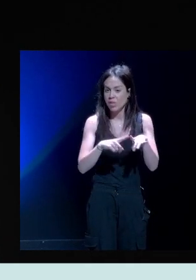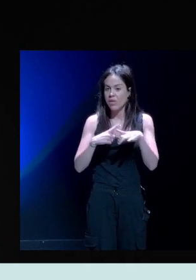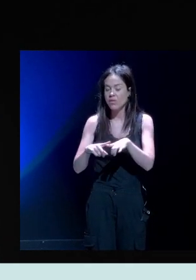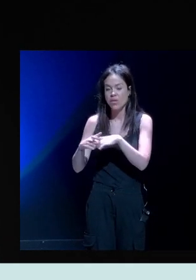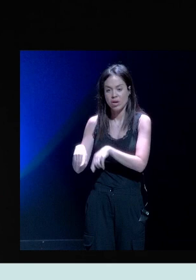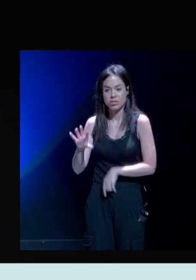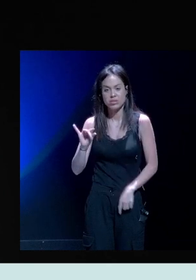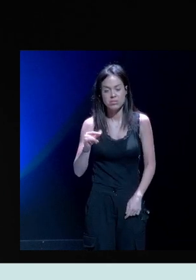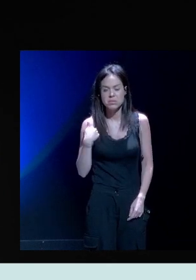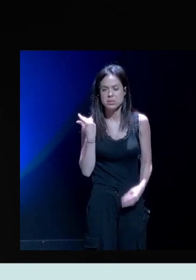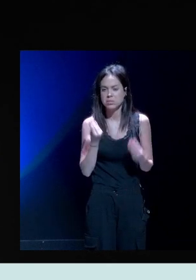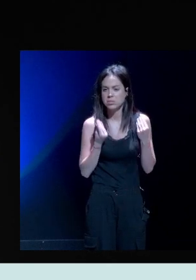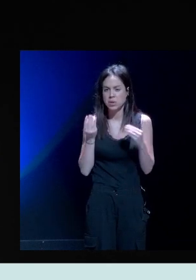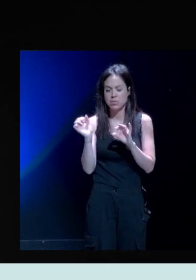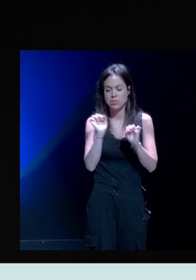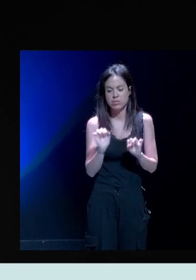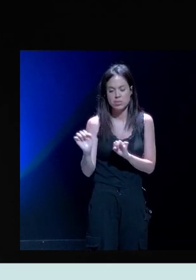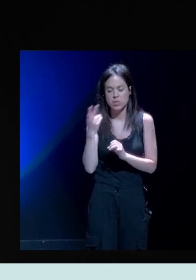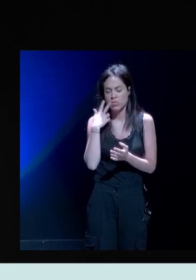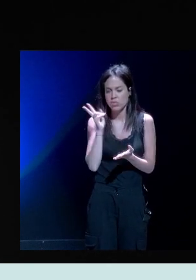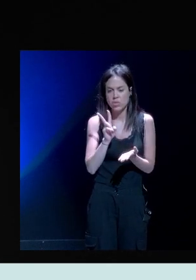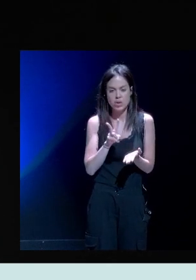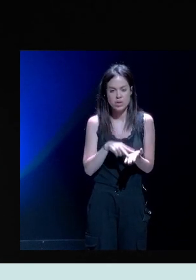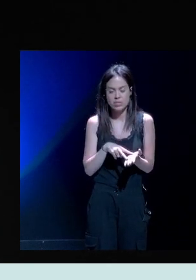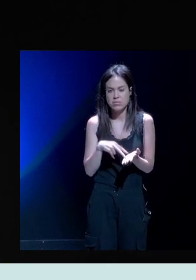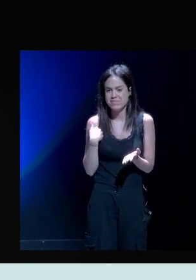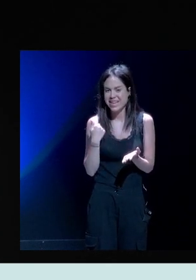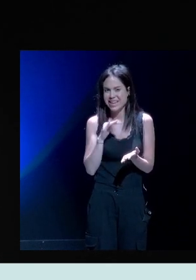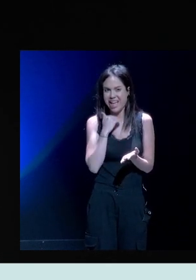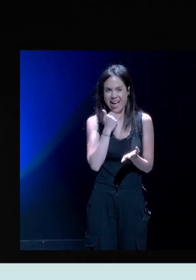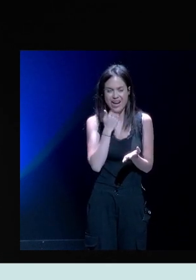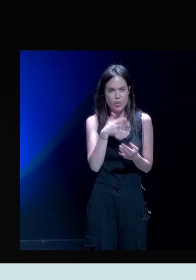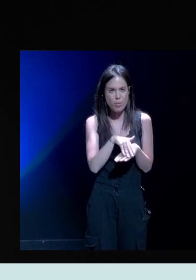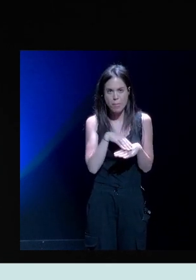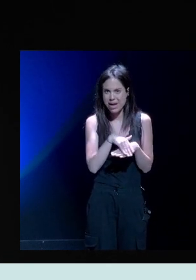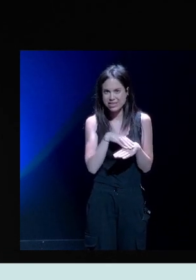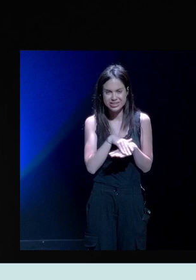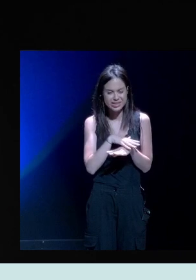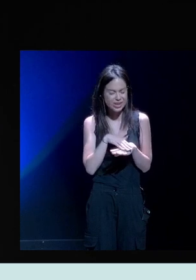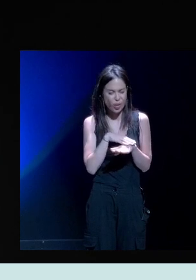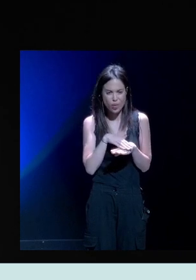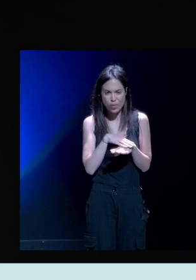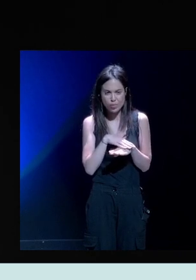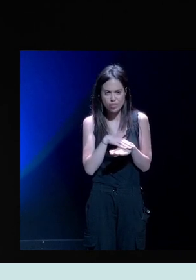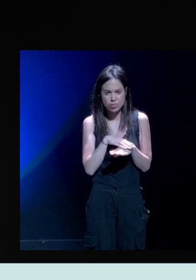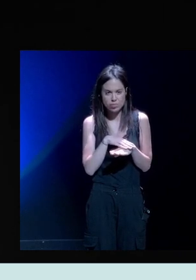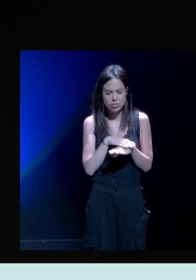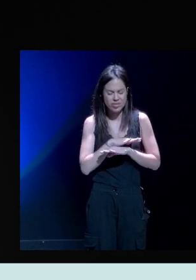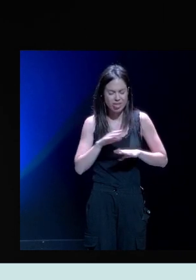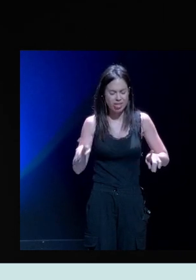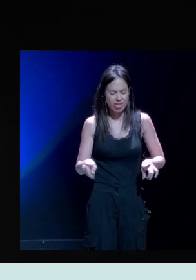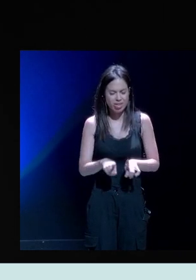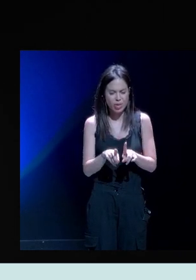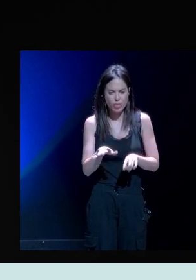la cuestión de la protección y el reconocimiento es algo de base. Esto es básico y puede servir de guía tanto para